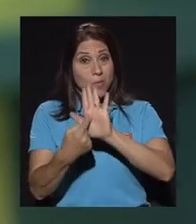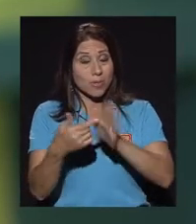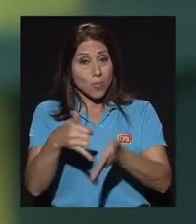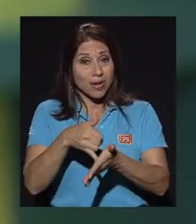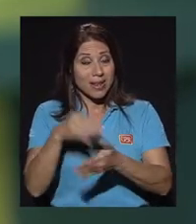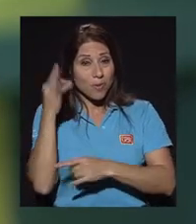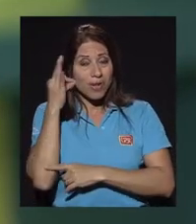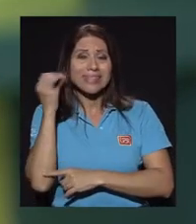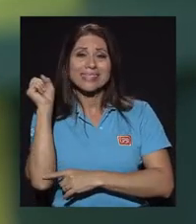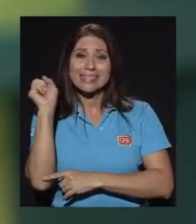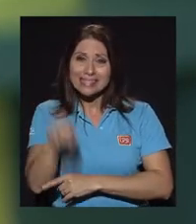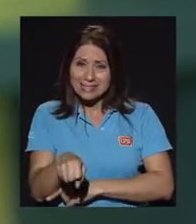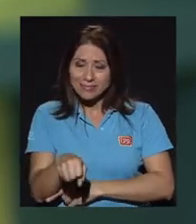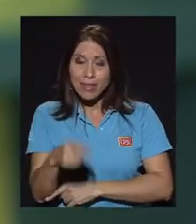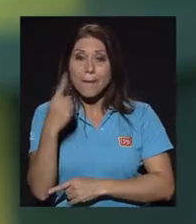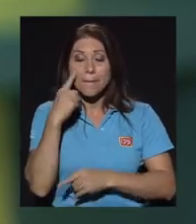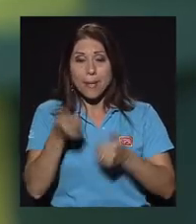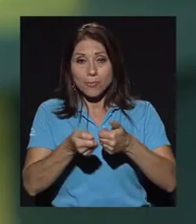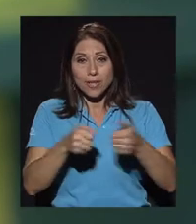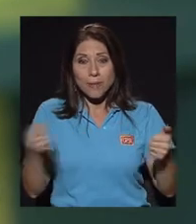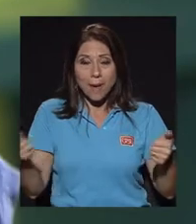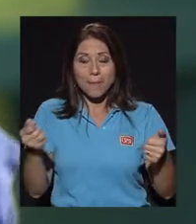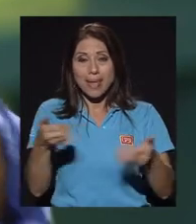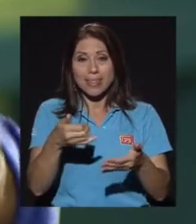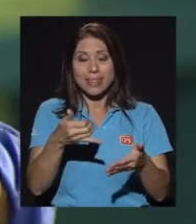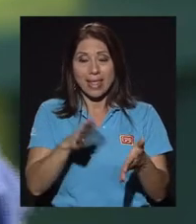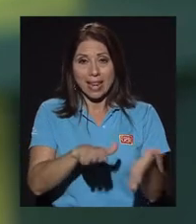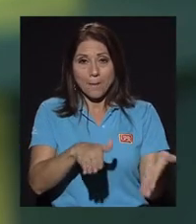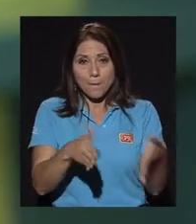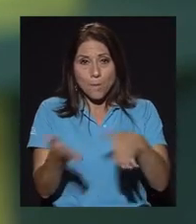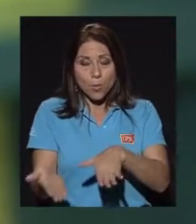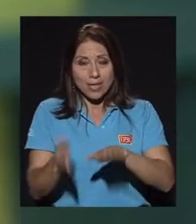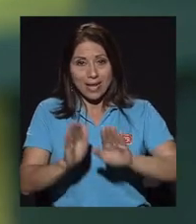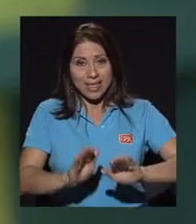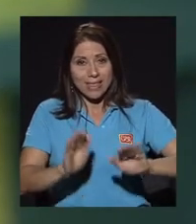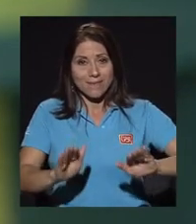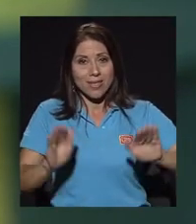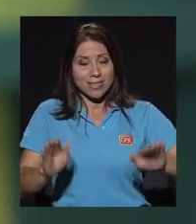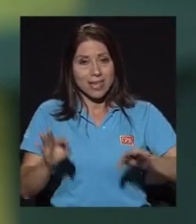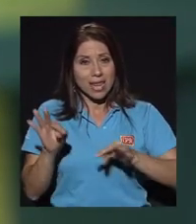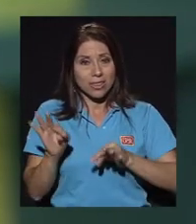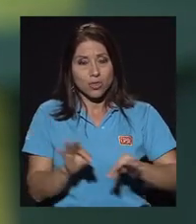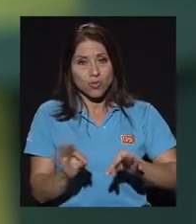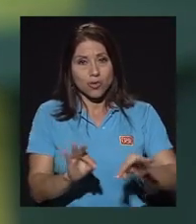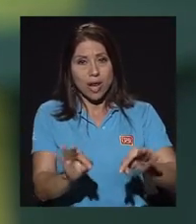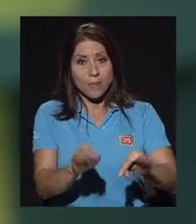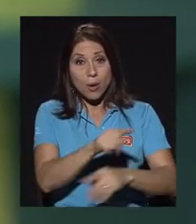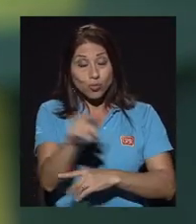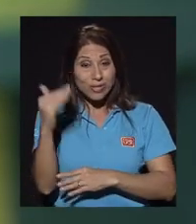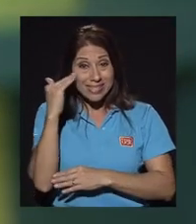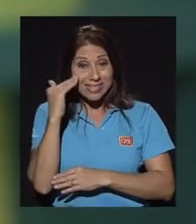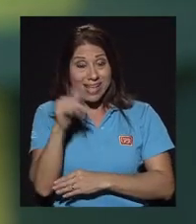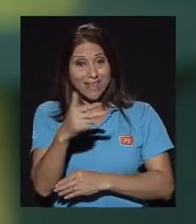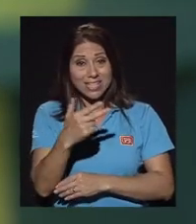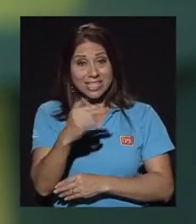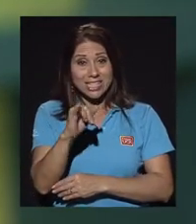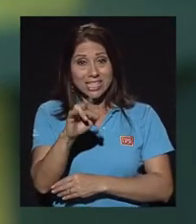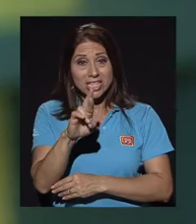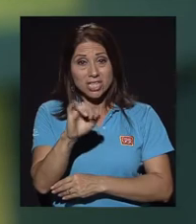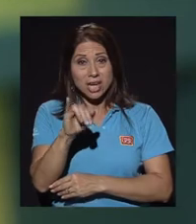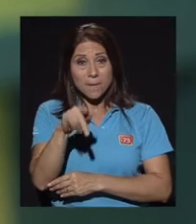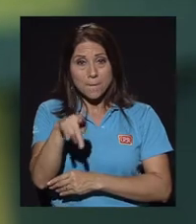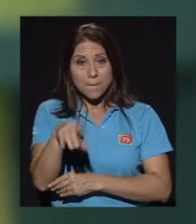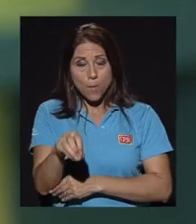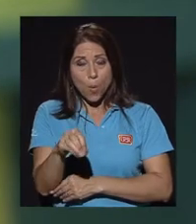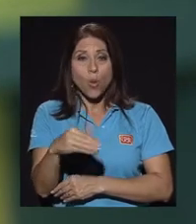Bueno, veamos el mapa de la vulnerabilidad, de la mortalidad infantil en Turrialba. Ustedes saben que Chirripó